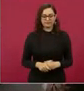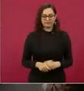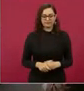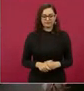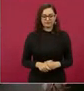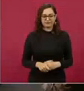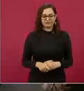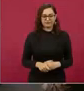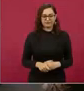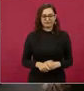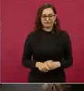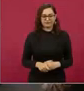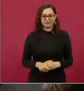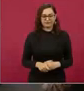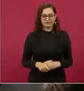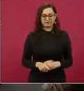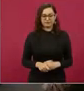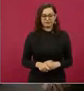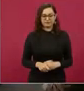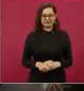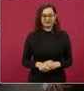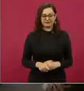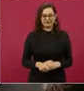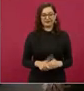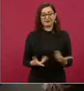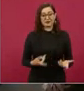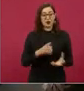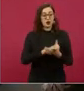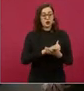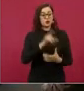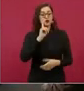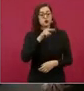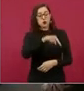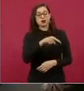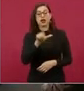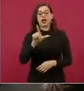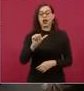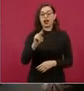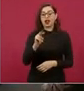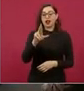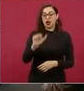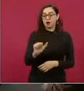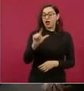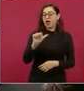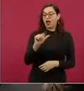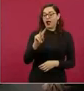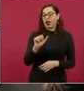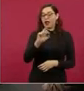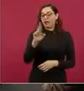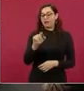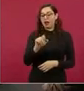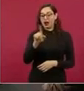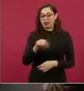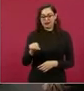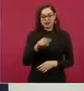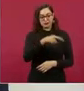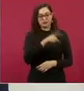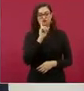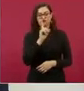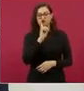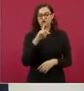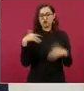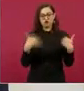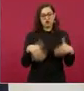advocate for Mexico in Britain there ever was. Y su esposa Laura Álvarez es la mejor defensora de